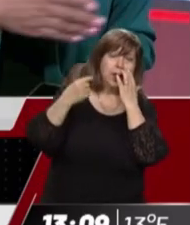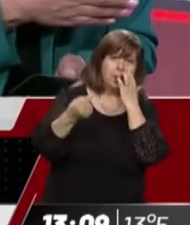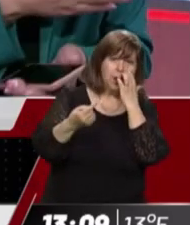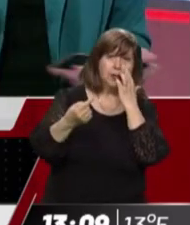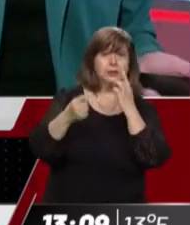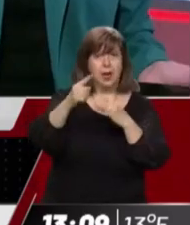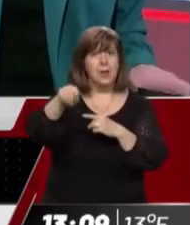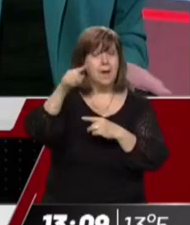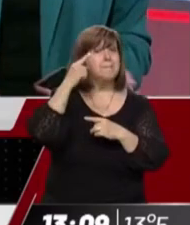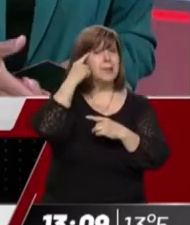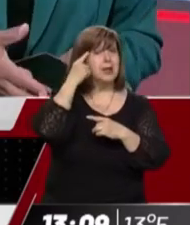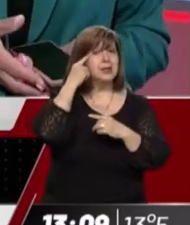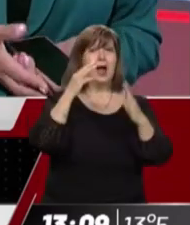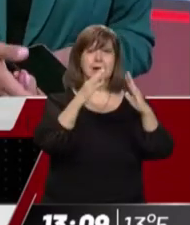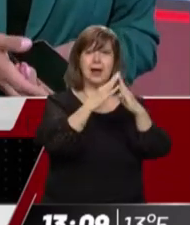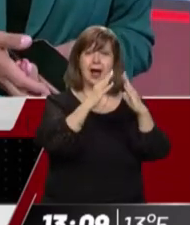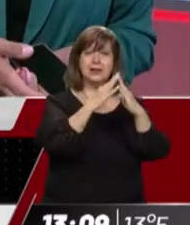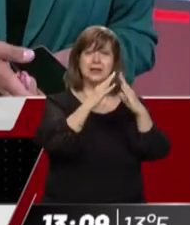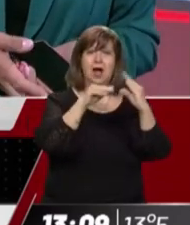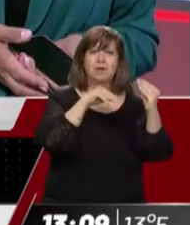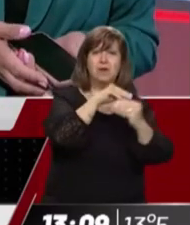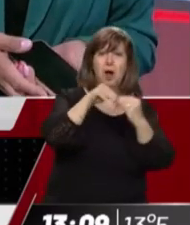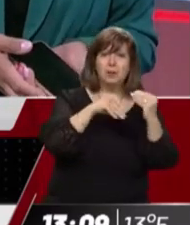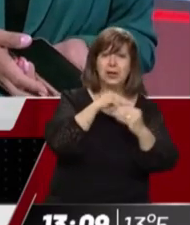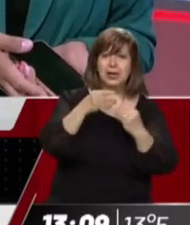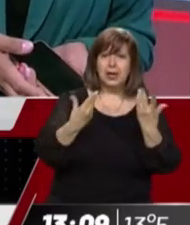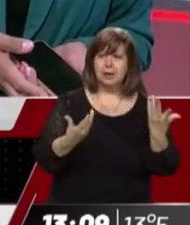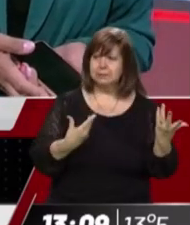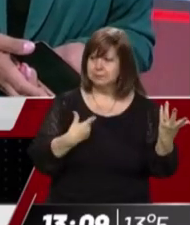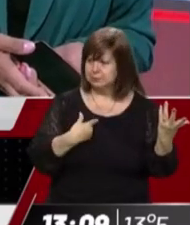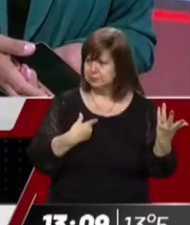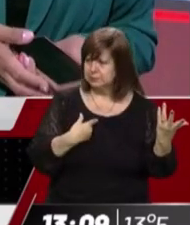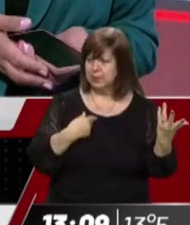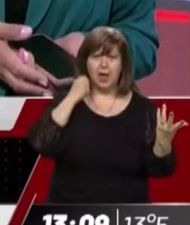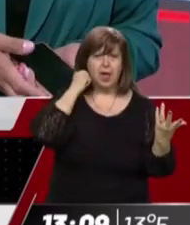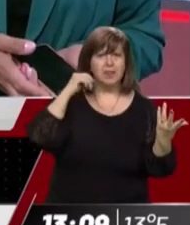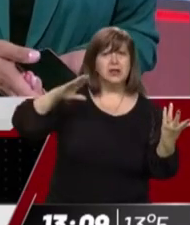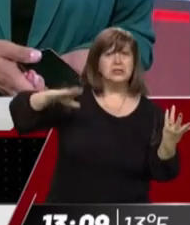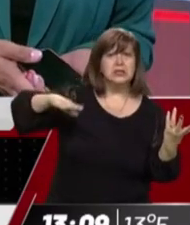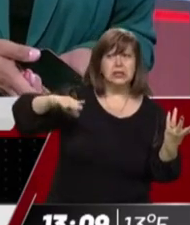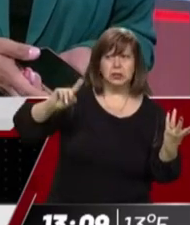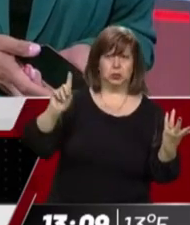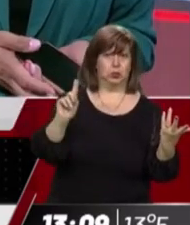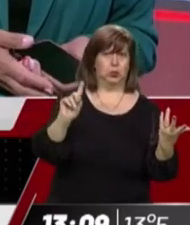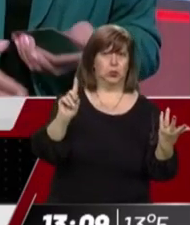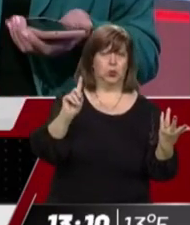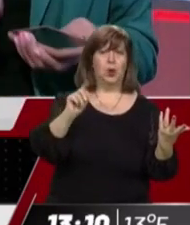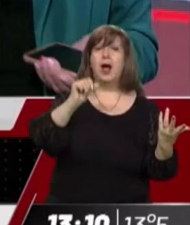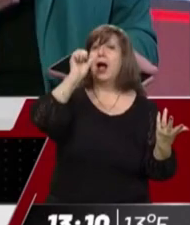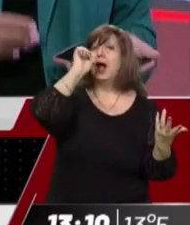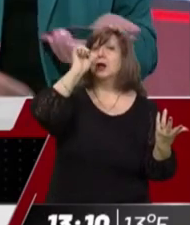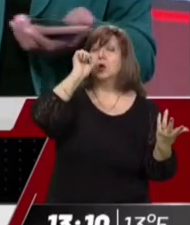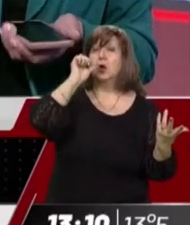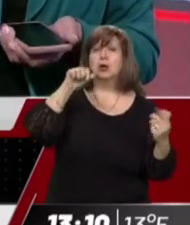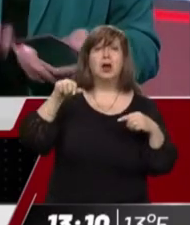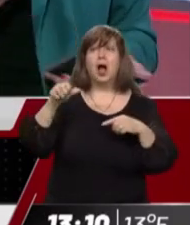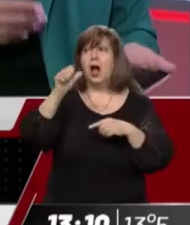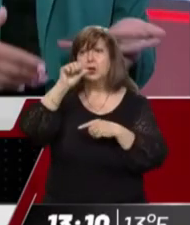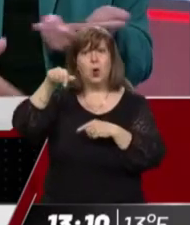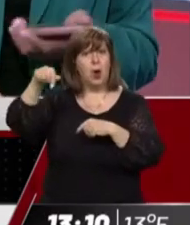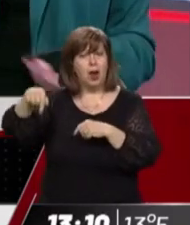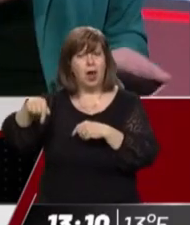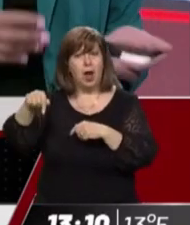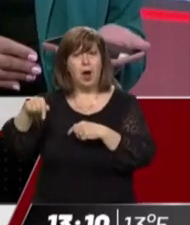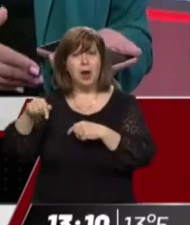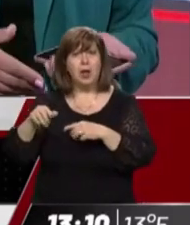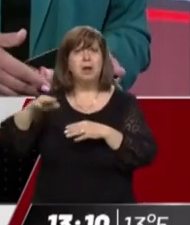casa, y todos tenemos que pensar, ¿a qué edad están consumiendo alcohol los chicos y por qué lo están haciendo? Hoy también los chicos están consumiendo alcohol